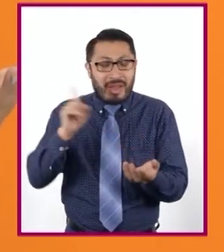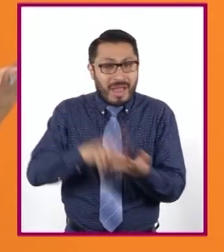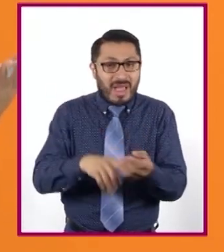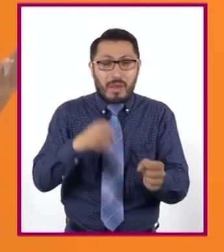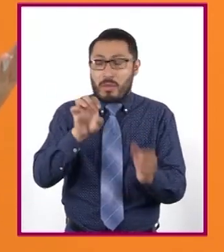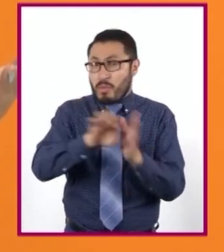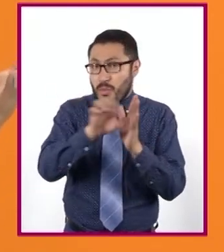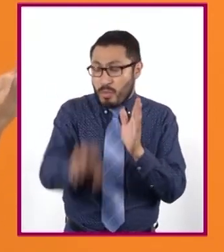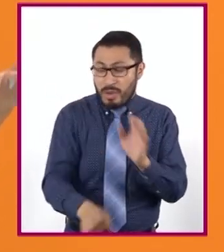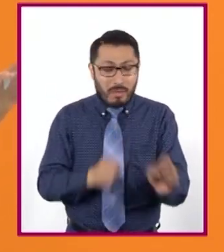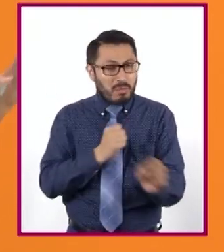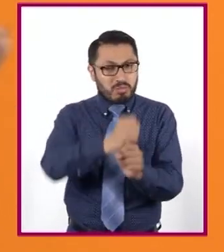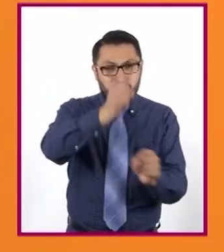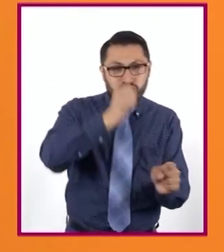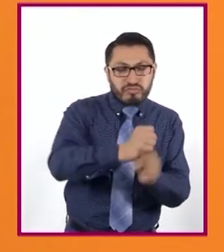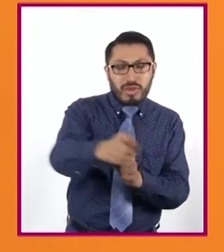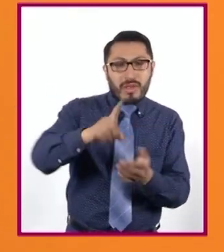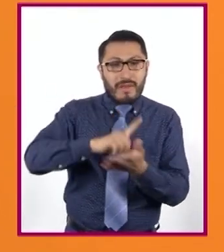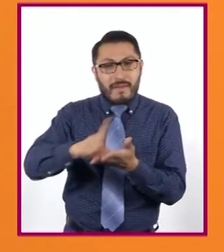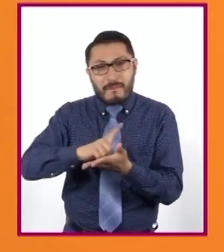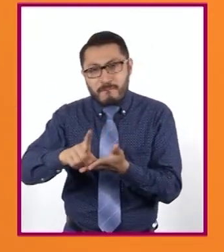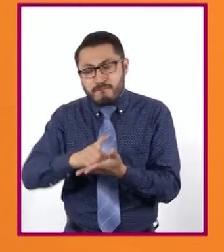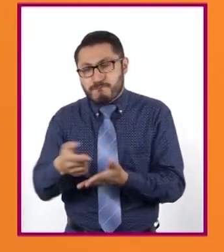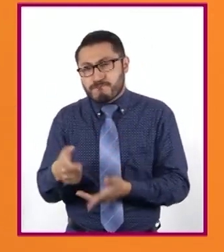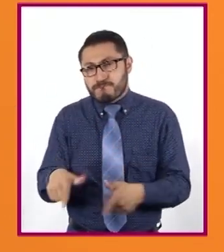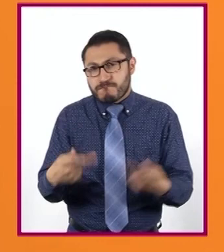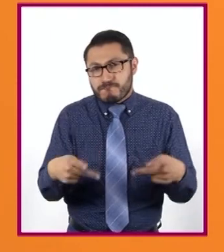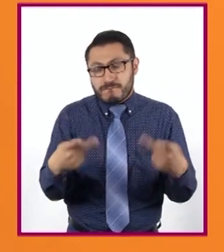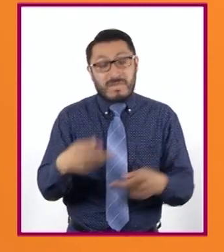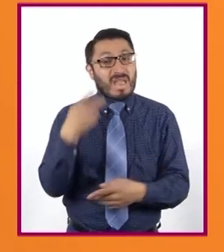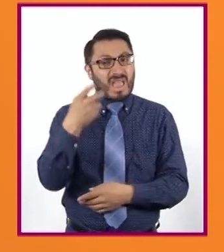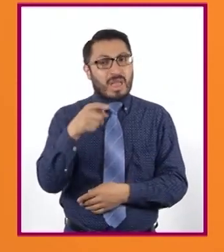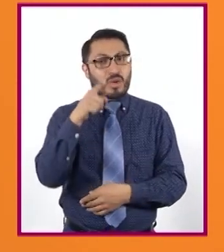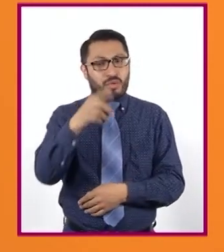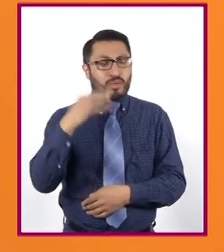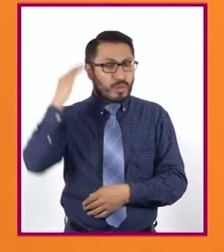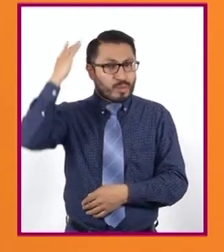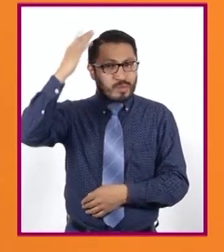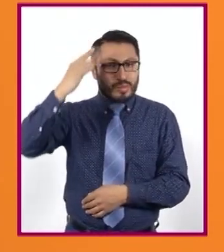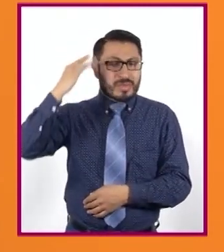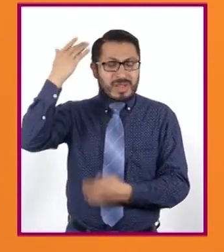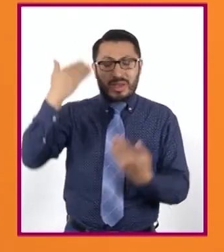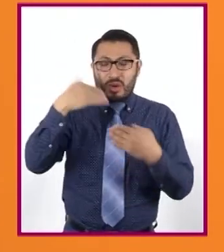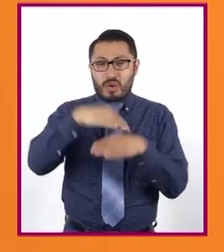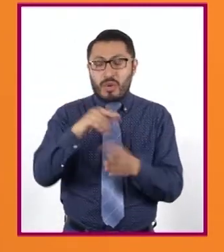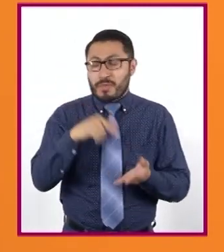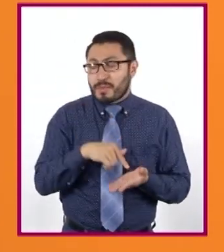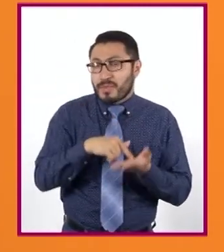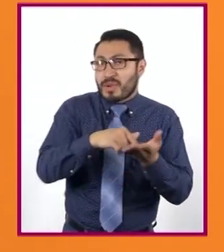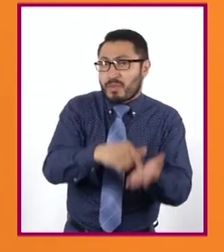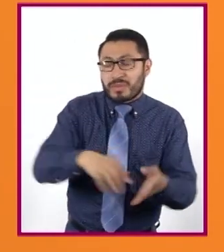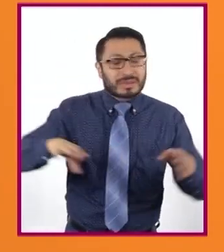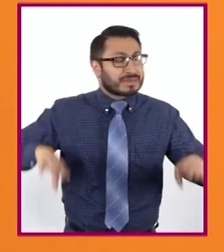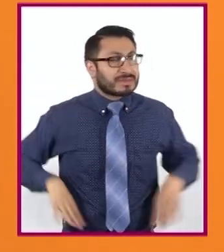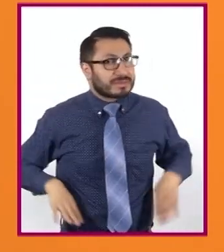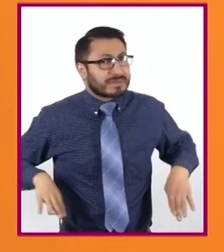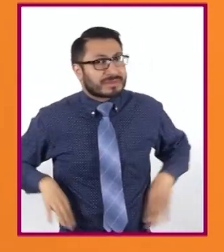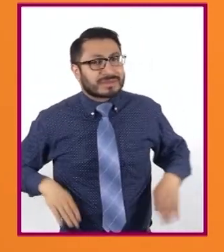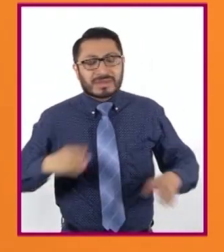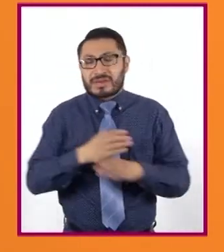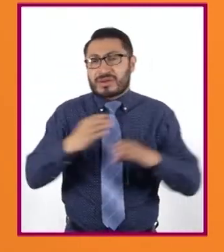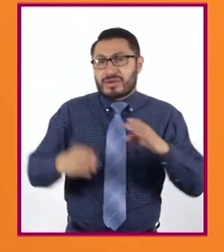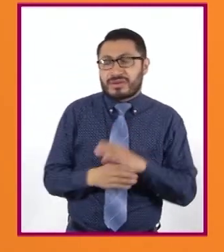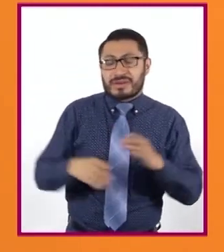violencia y el narcotráfico. Con ello, han podido iniciar una reflexión sobre las propuestas y condiciones que tienen